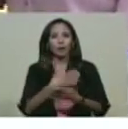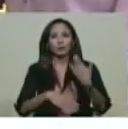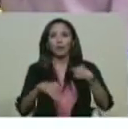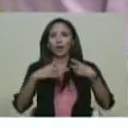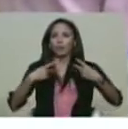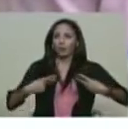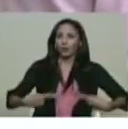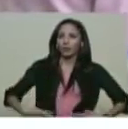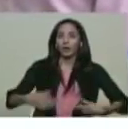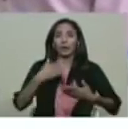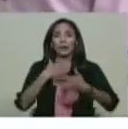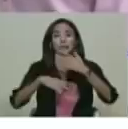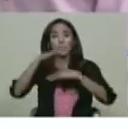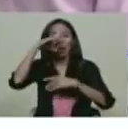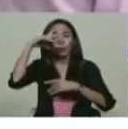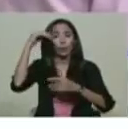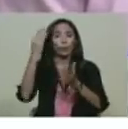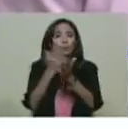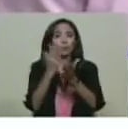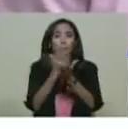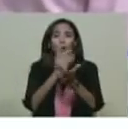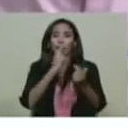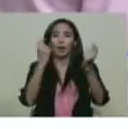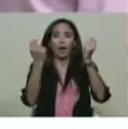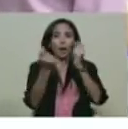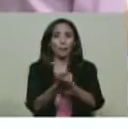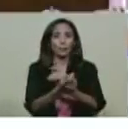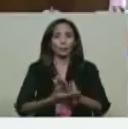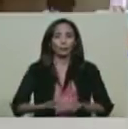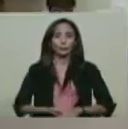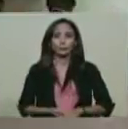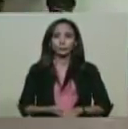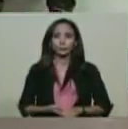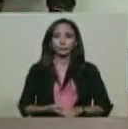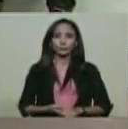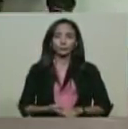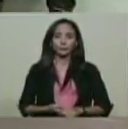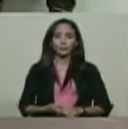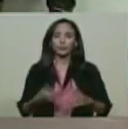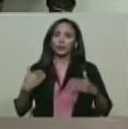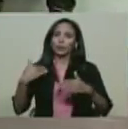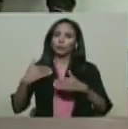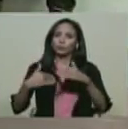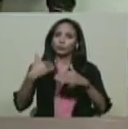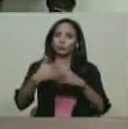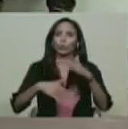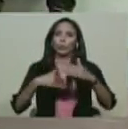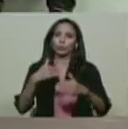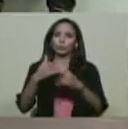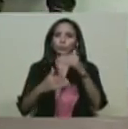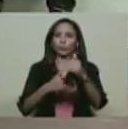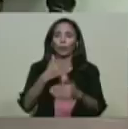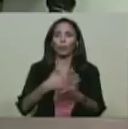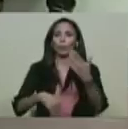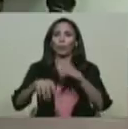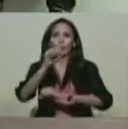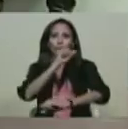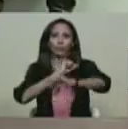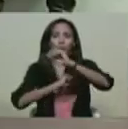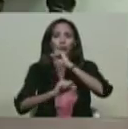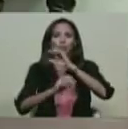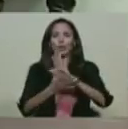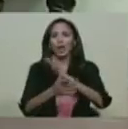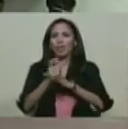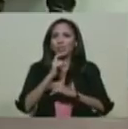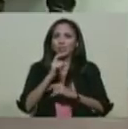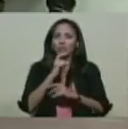a Dios por poder vivir estos tiempos maravillosos de creación, de avance, de lucha compleja y